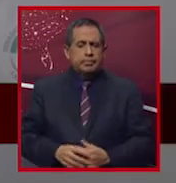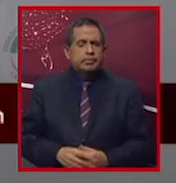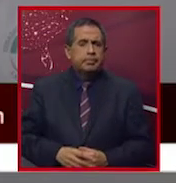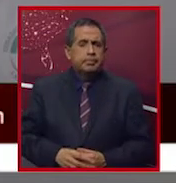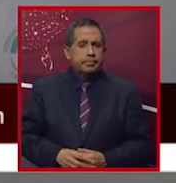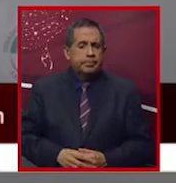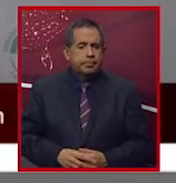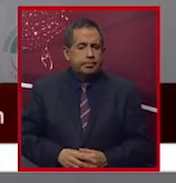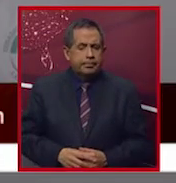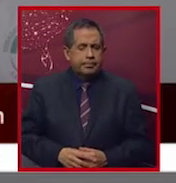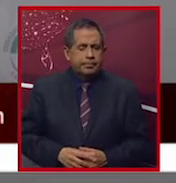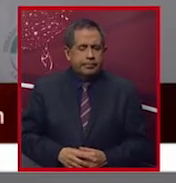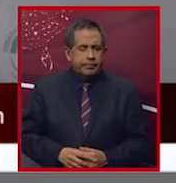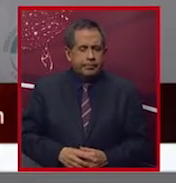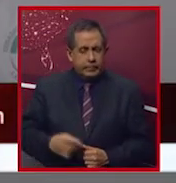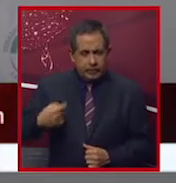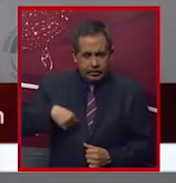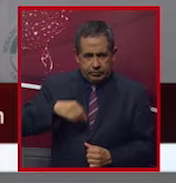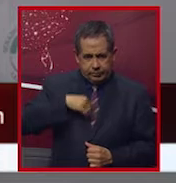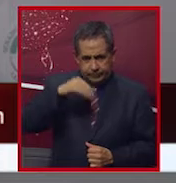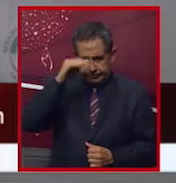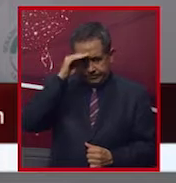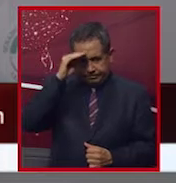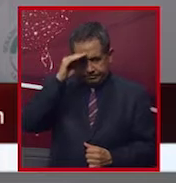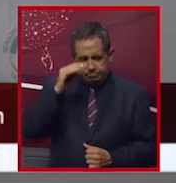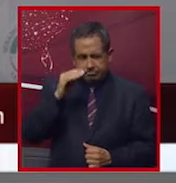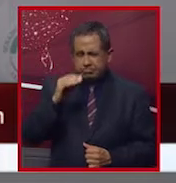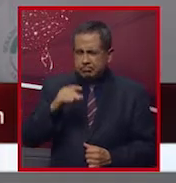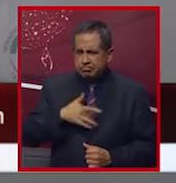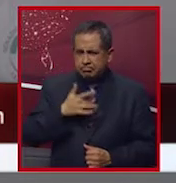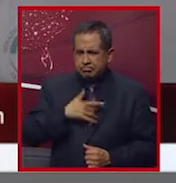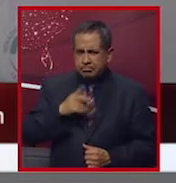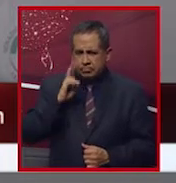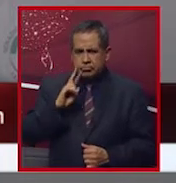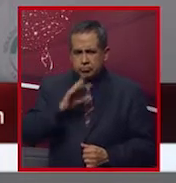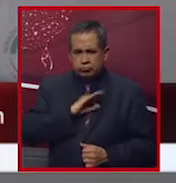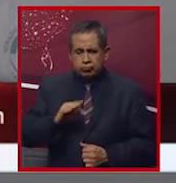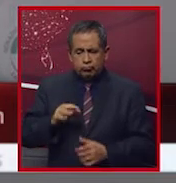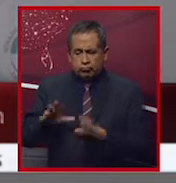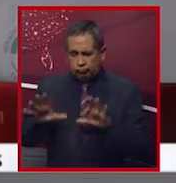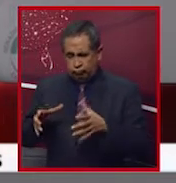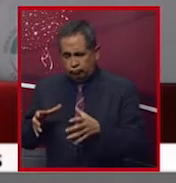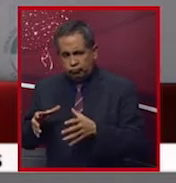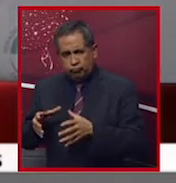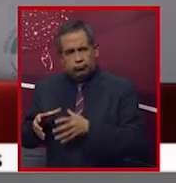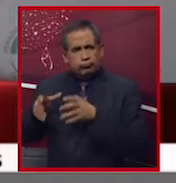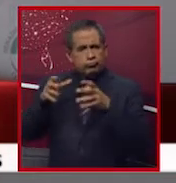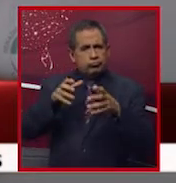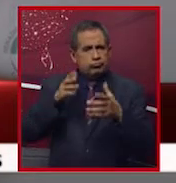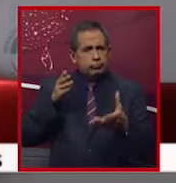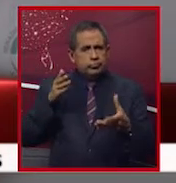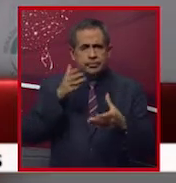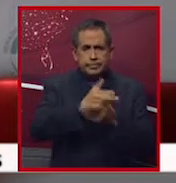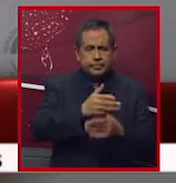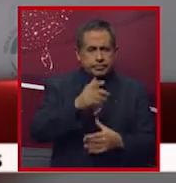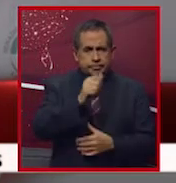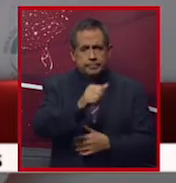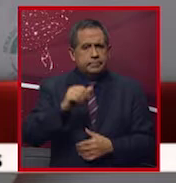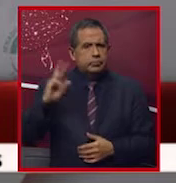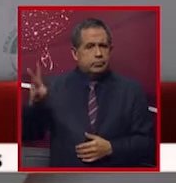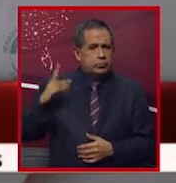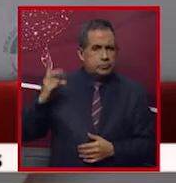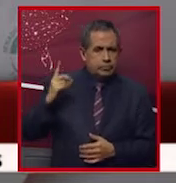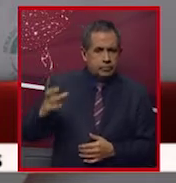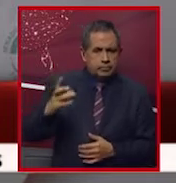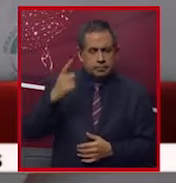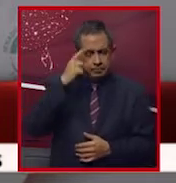Tenemos previsto algún viaje a Washington precisamente para incrementar y